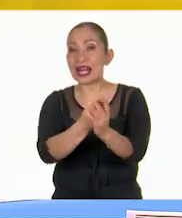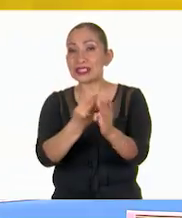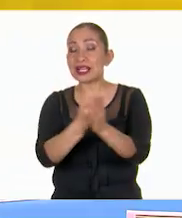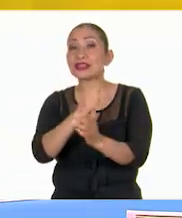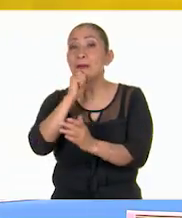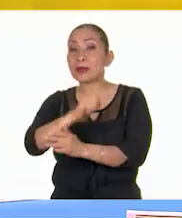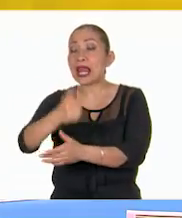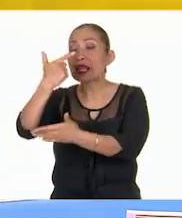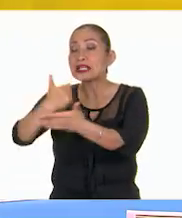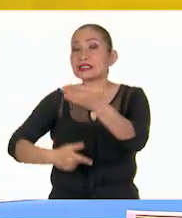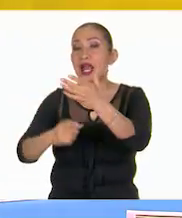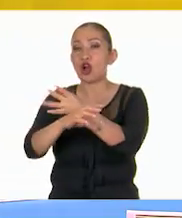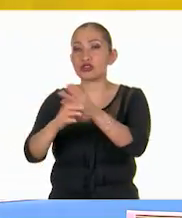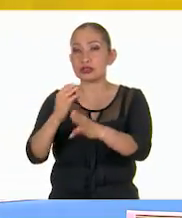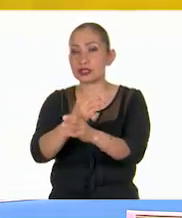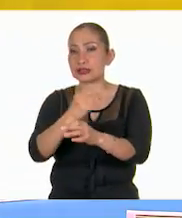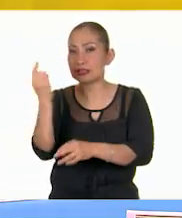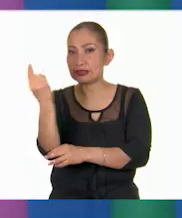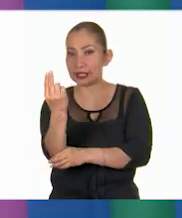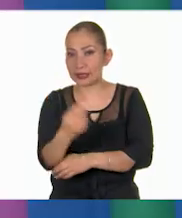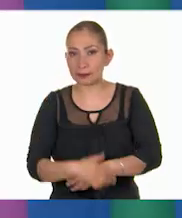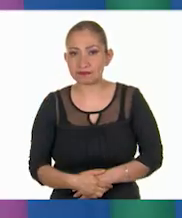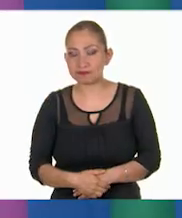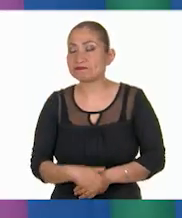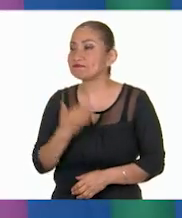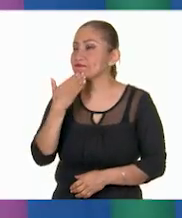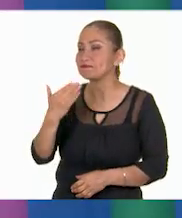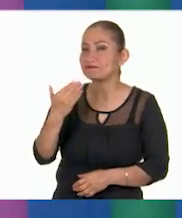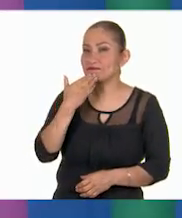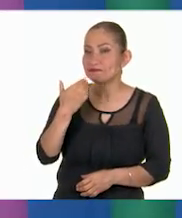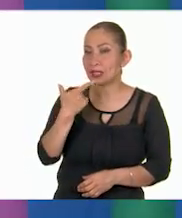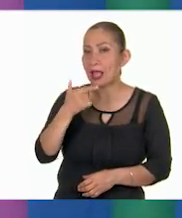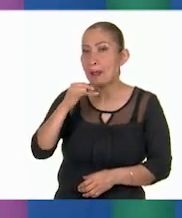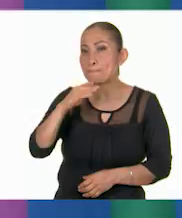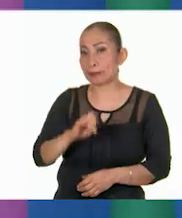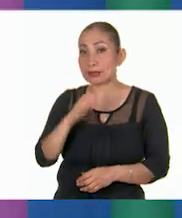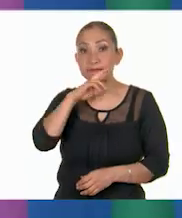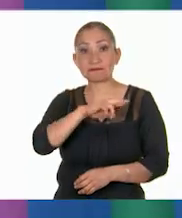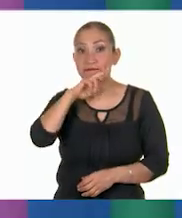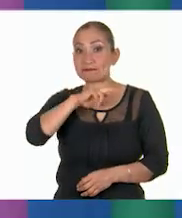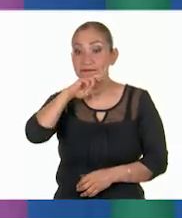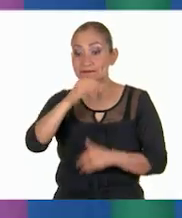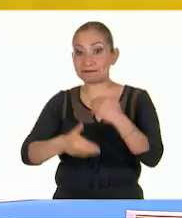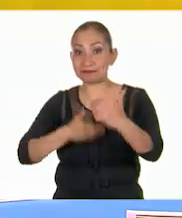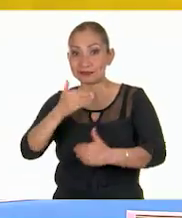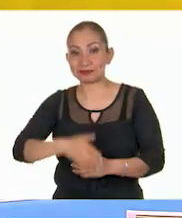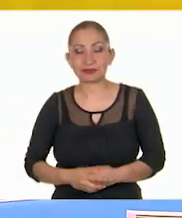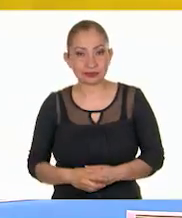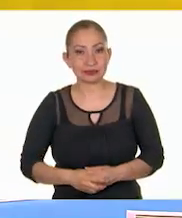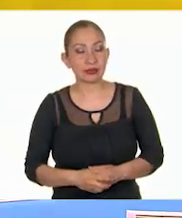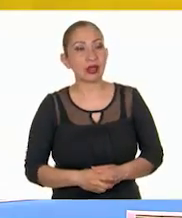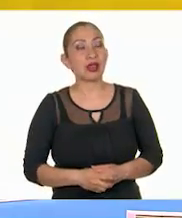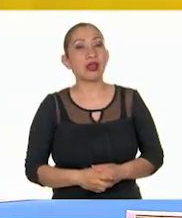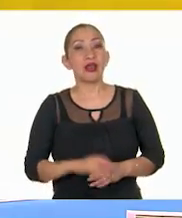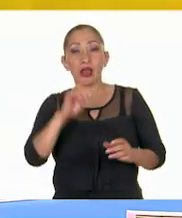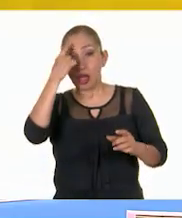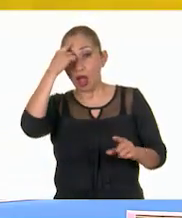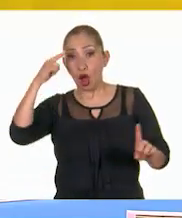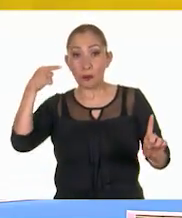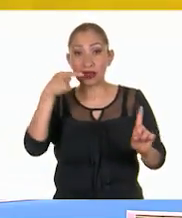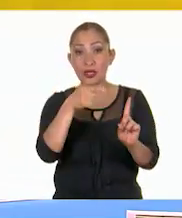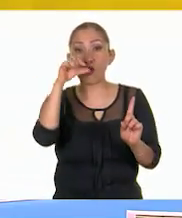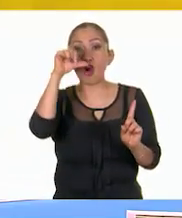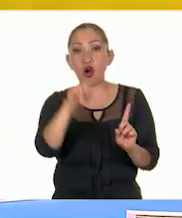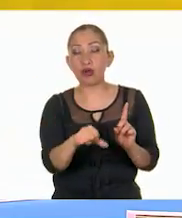los materiales que vamos a necesitar. Muy bien, Gaby. Entonces, aceleremos el paso. Bien, el propósito de